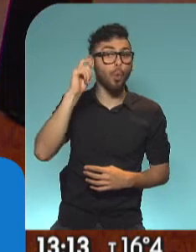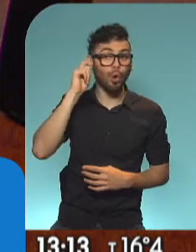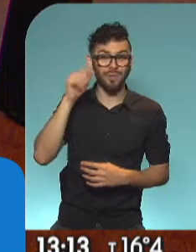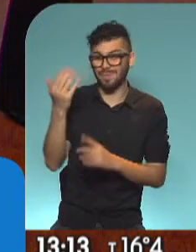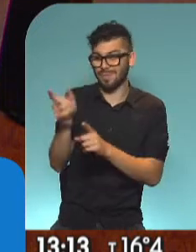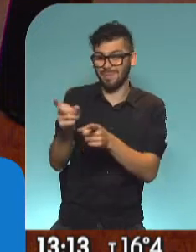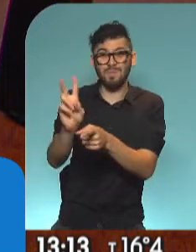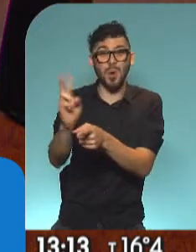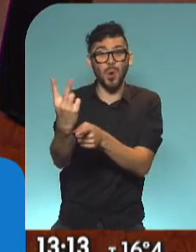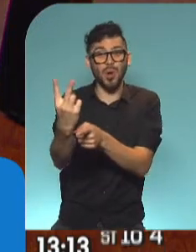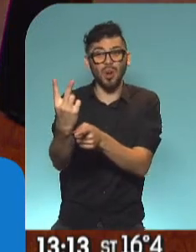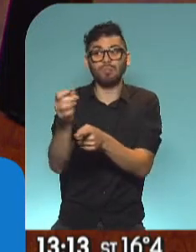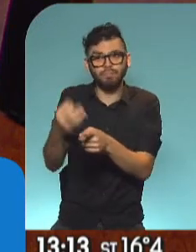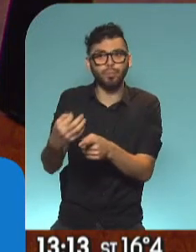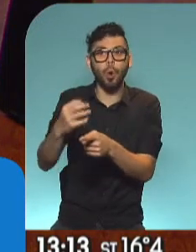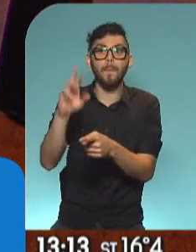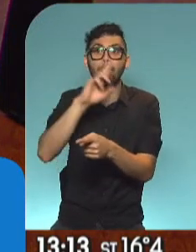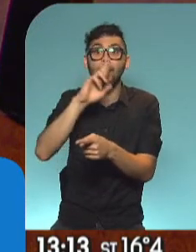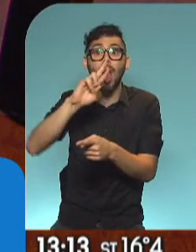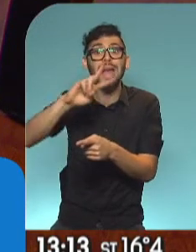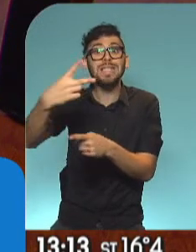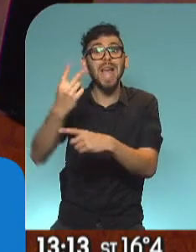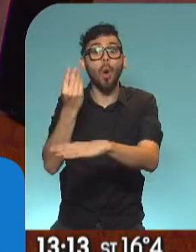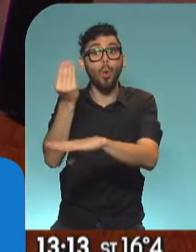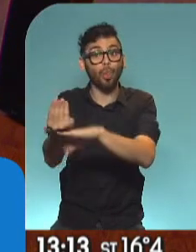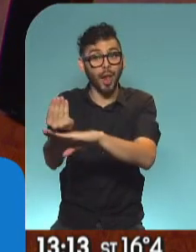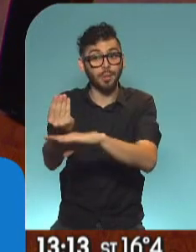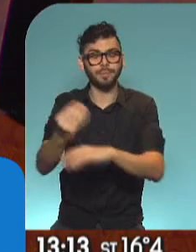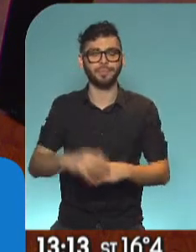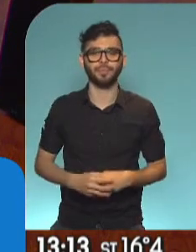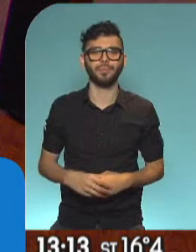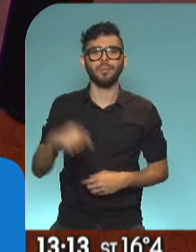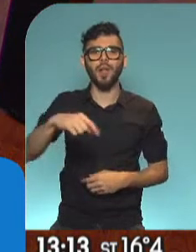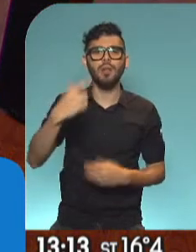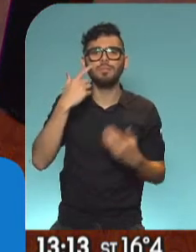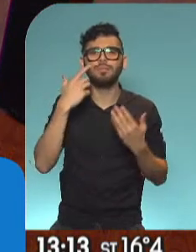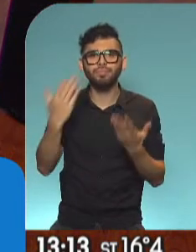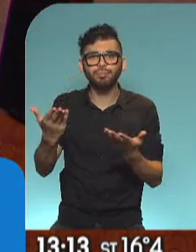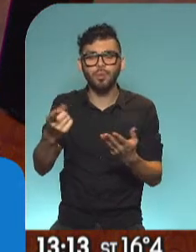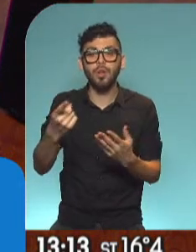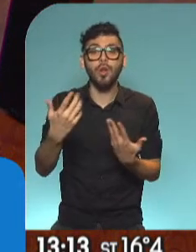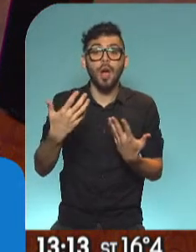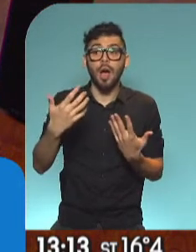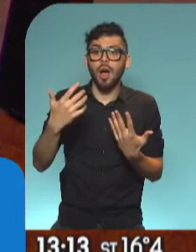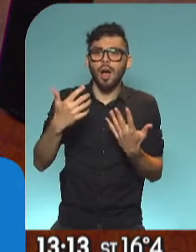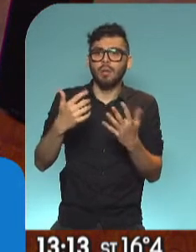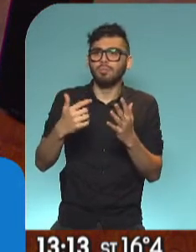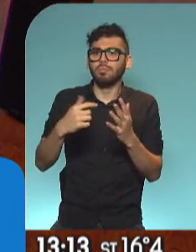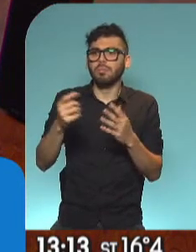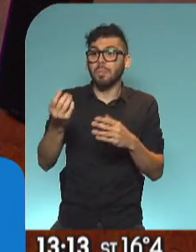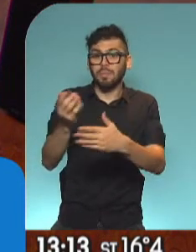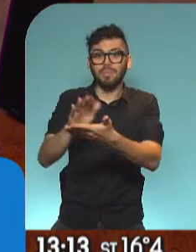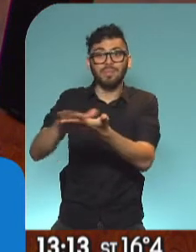ocupar un cargo, un lugar en la Corte Suprema de Justicia de Estados Unidos. Vamos a ver ahora, si no me equivoco, las posibles candidatas